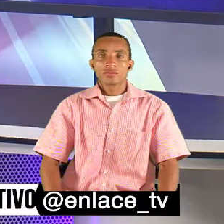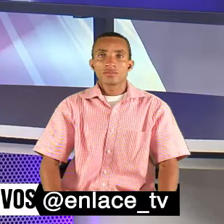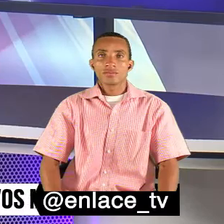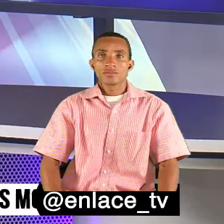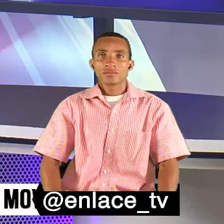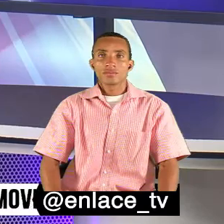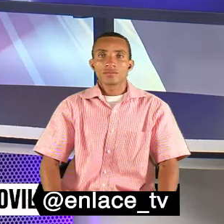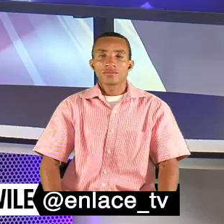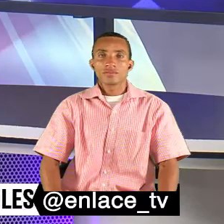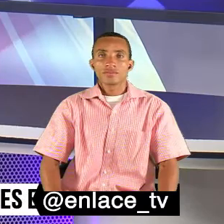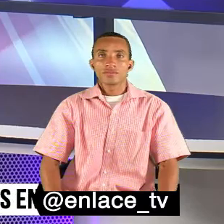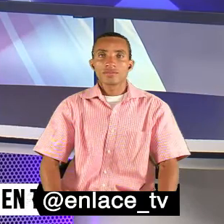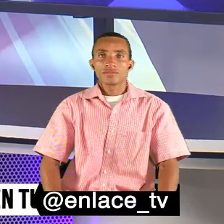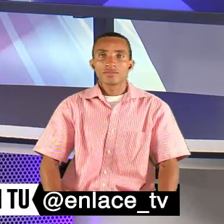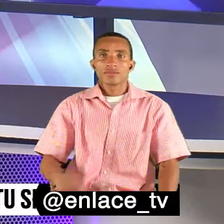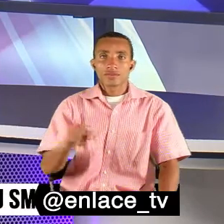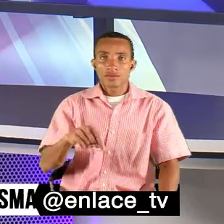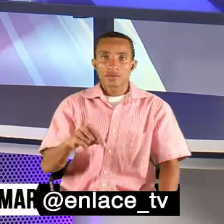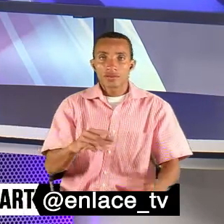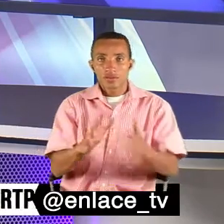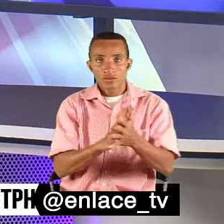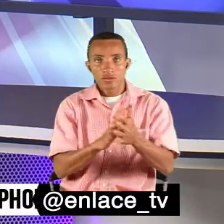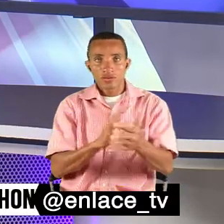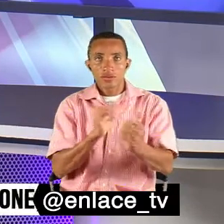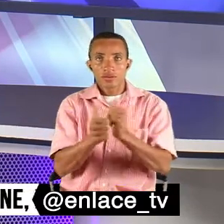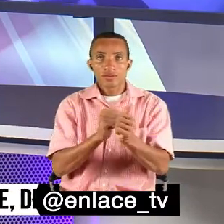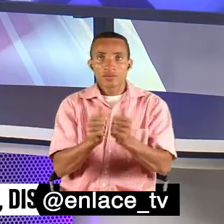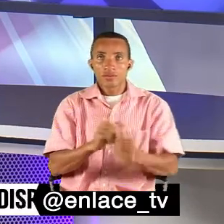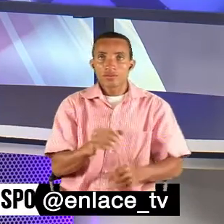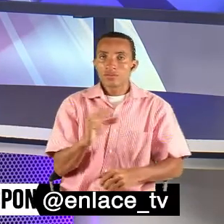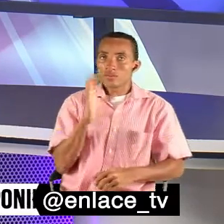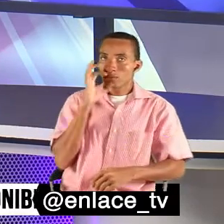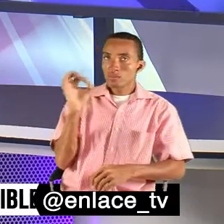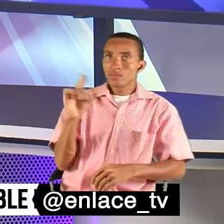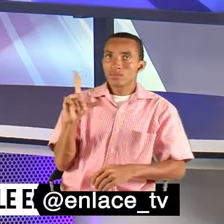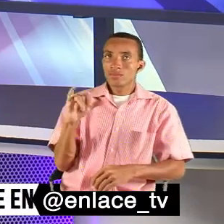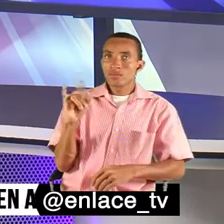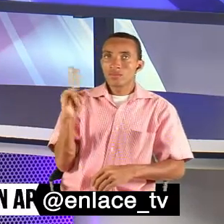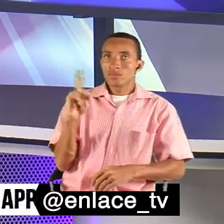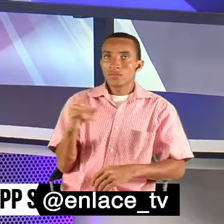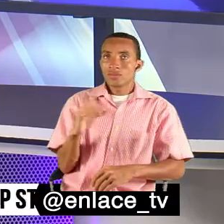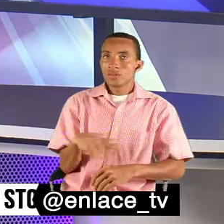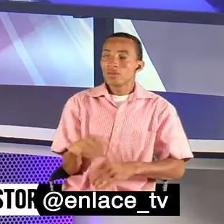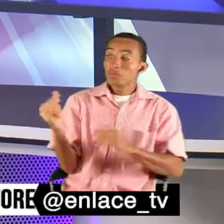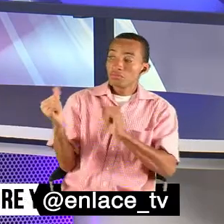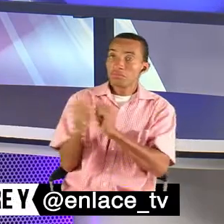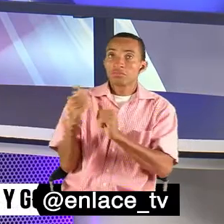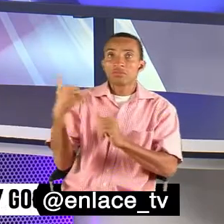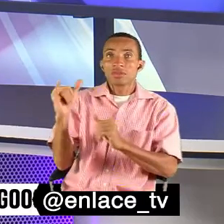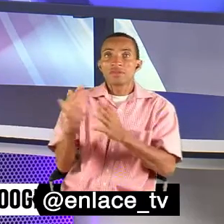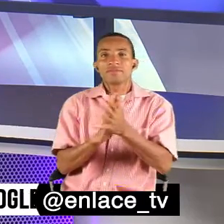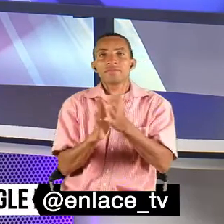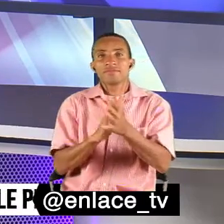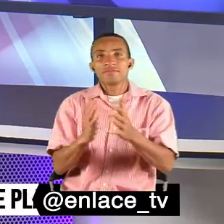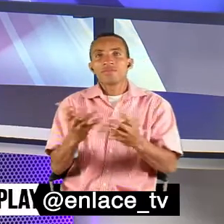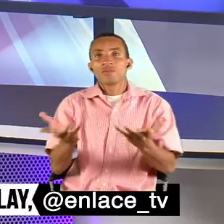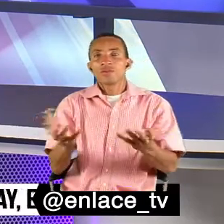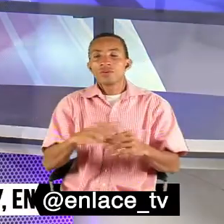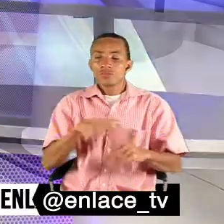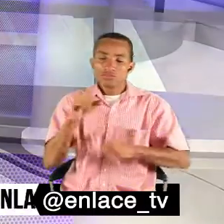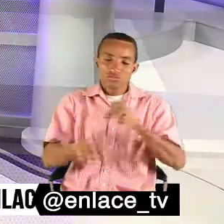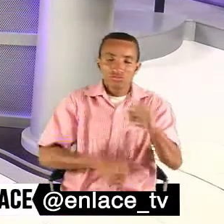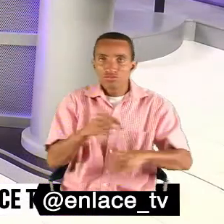Y llega el momento de continuar con la información deportiva. Luis Alfonso, el Pocho Molina ya está con nosotros y tiene todos los detalles de lo que será válida de